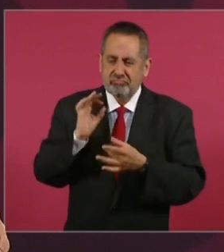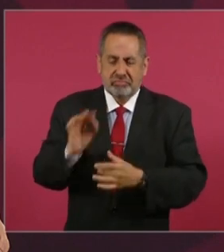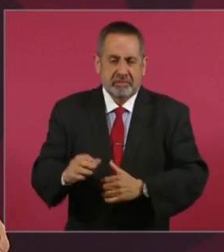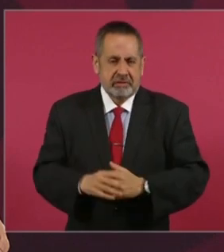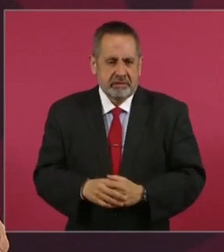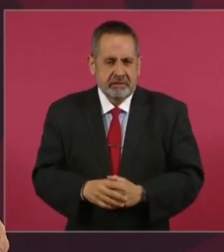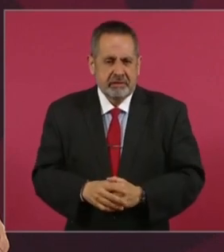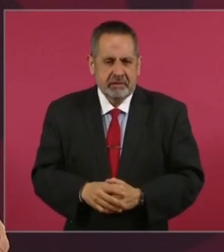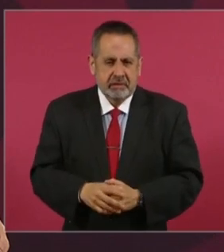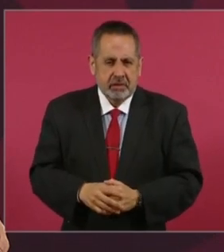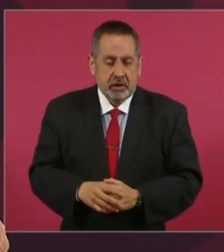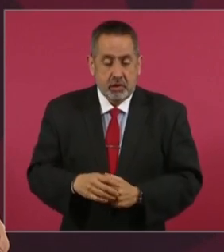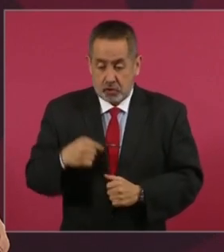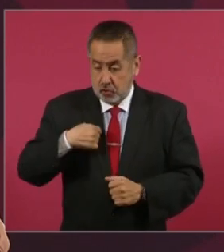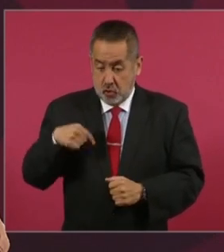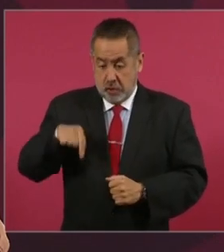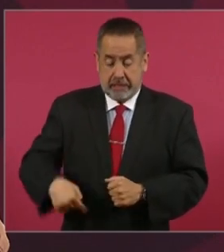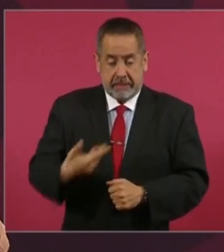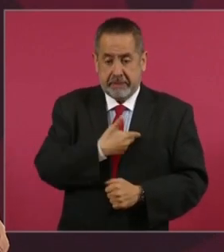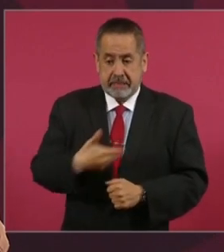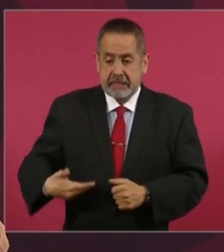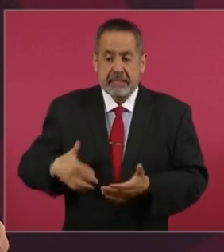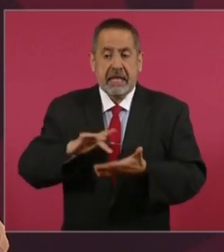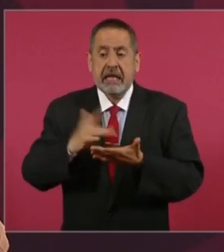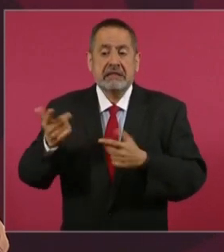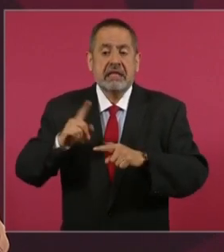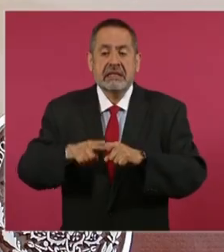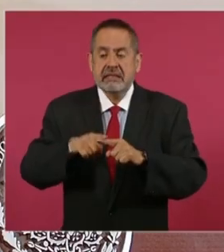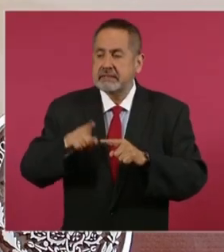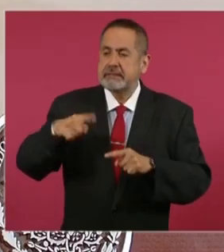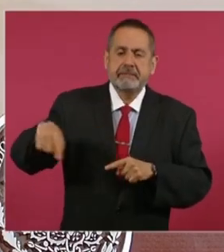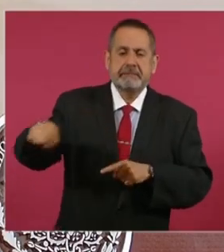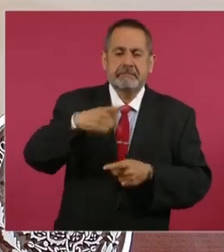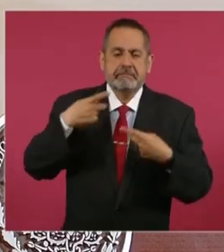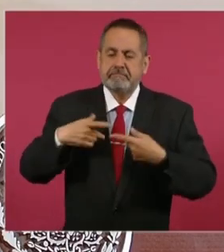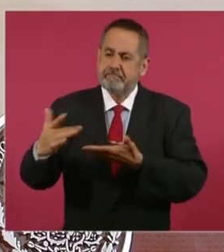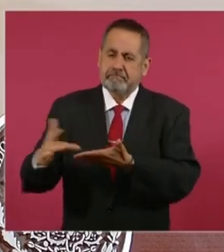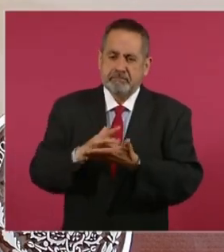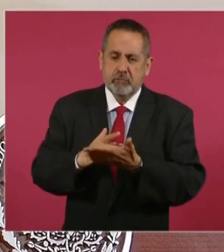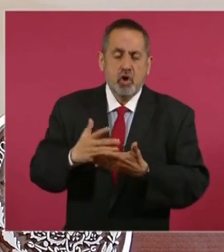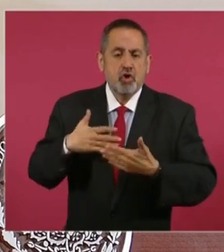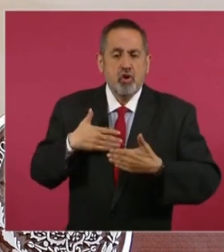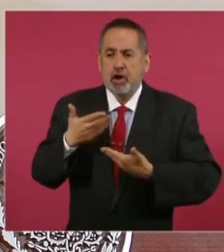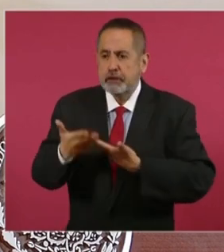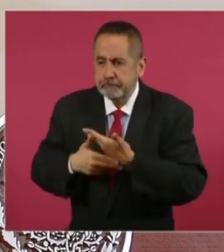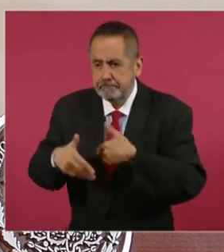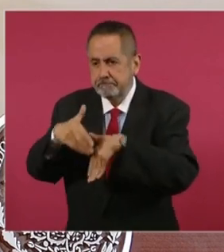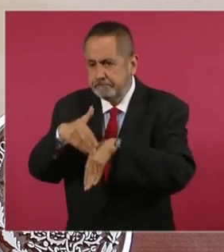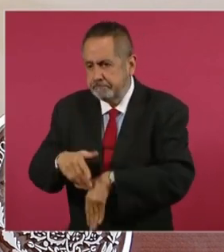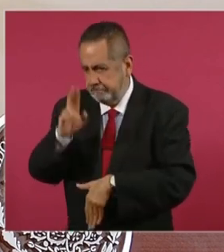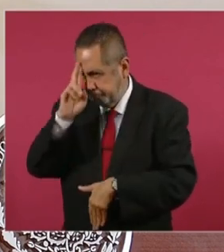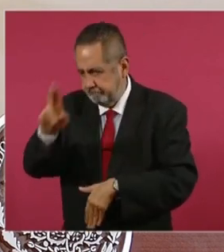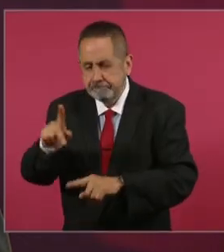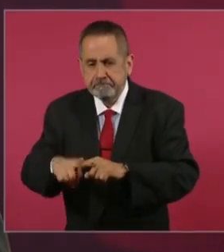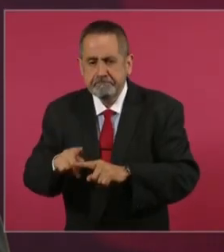¿Por qué estoy aquí por el pueblo? ¿A quién tengo que servir? Al pueblo.